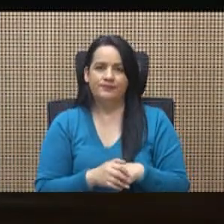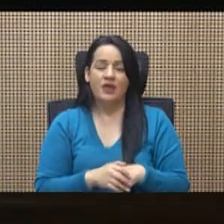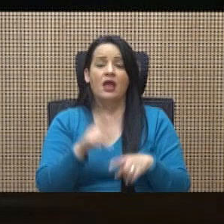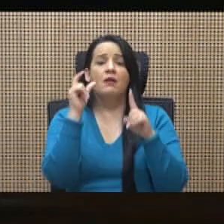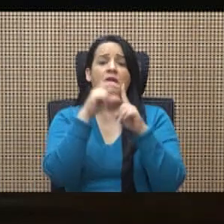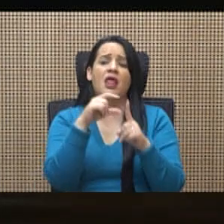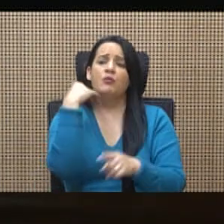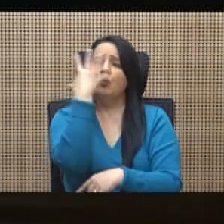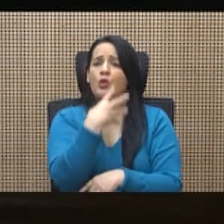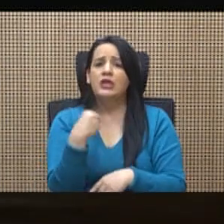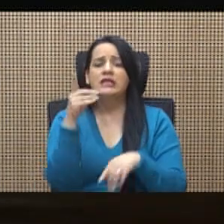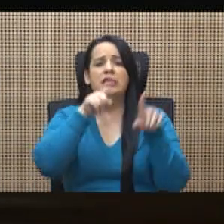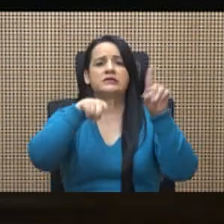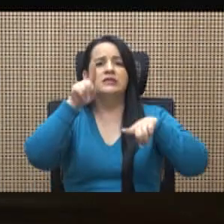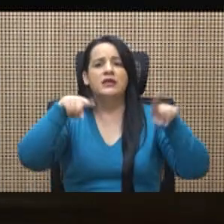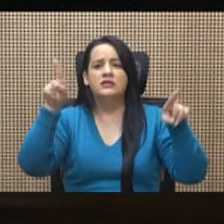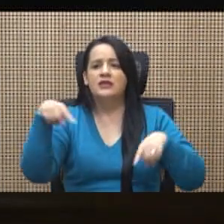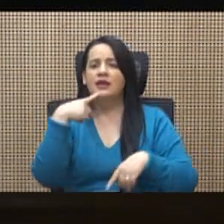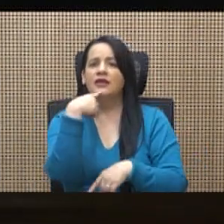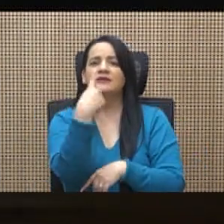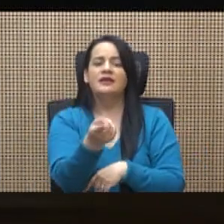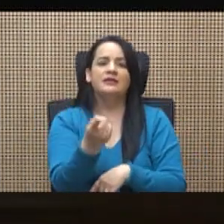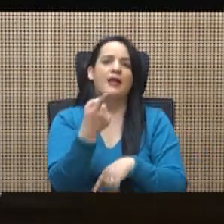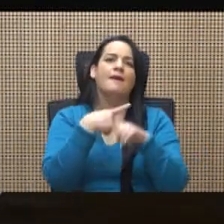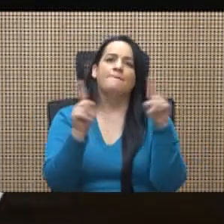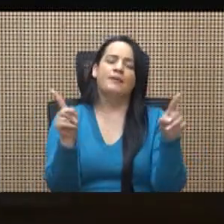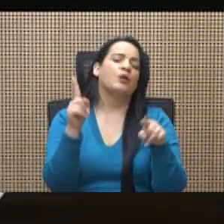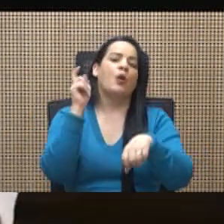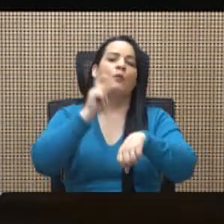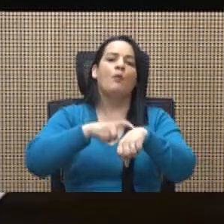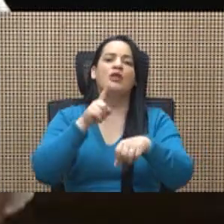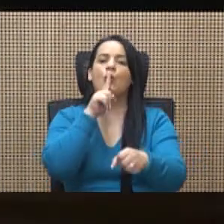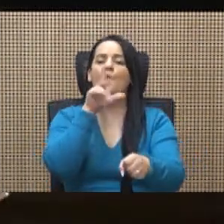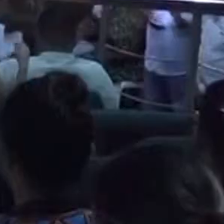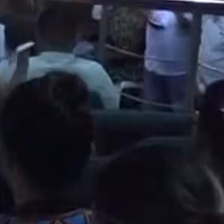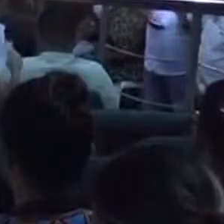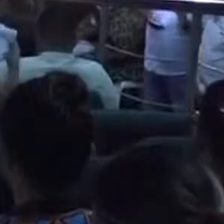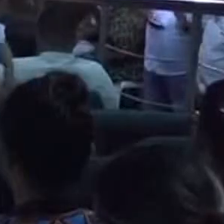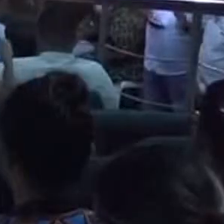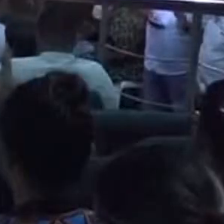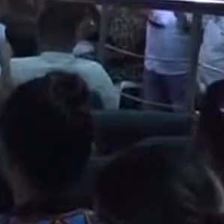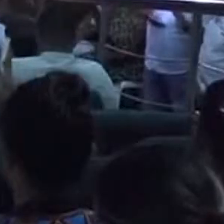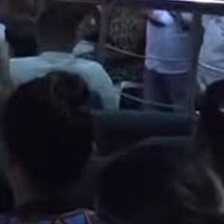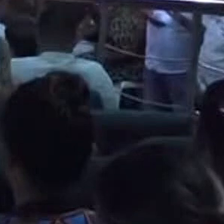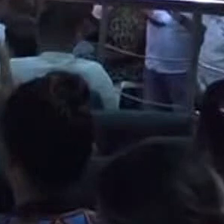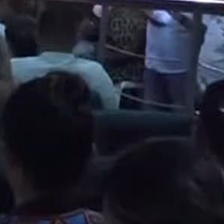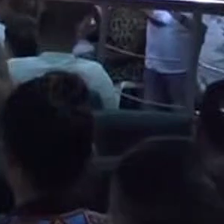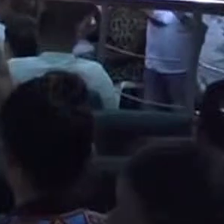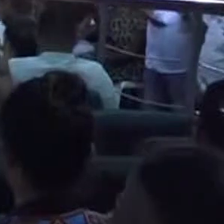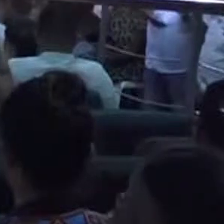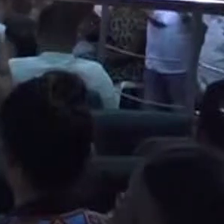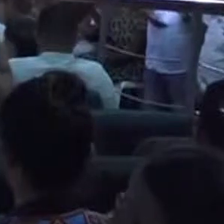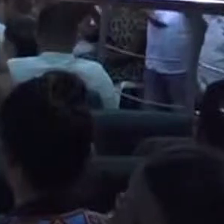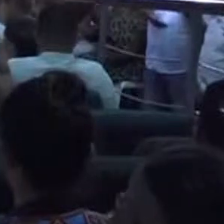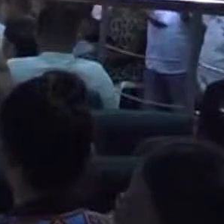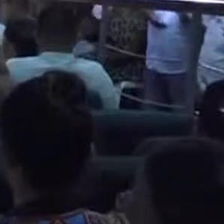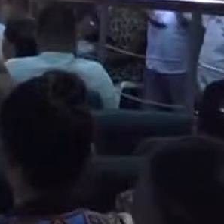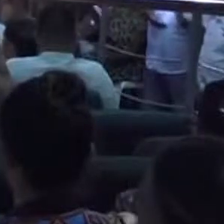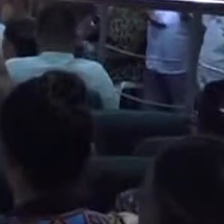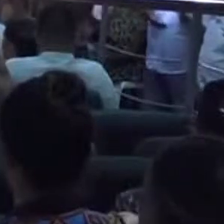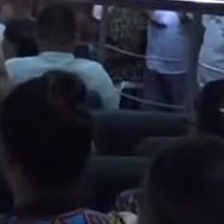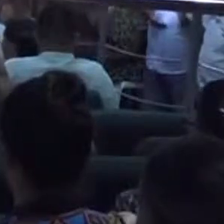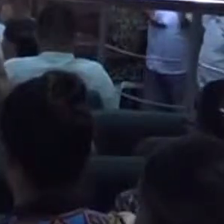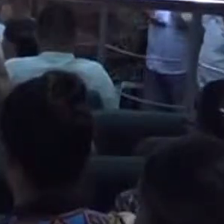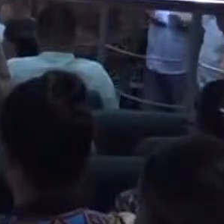bonitas estadísticas que se dicen pero al momento de cumplir no han cumplido por la bancada del frente amplio y la congresista rocío